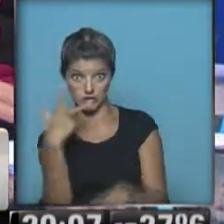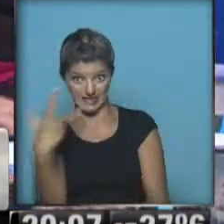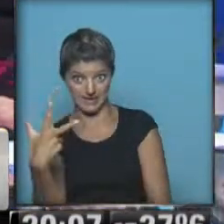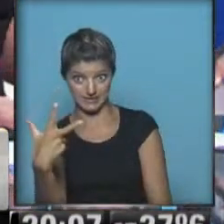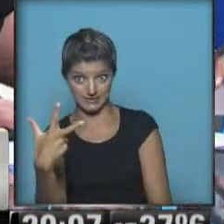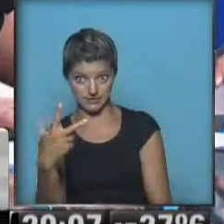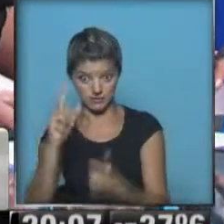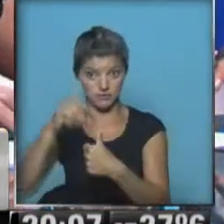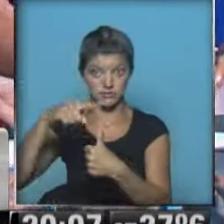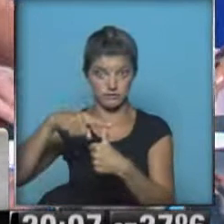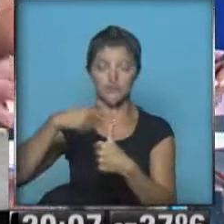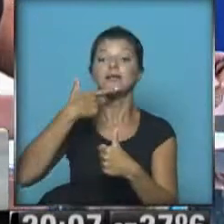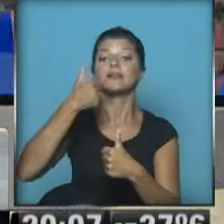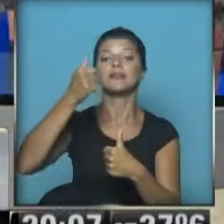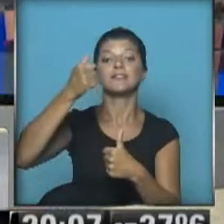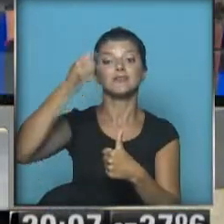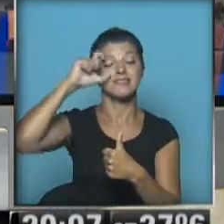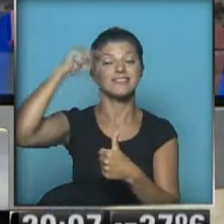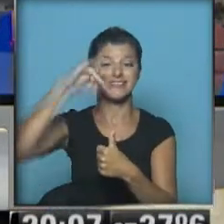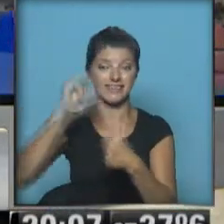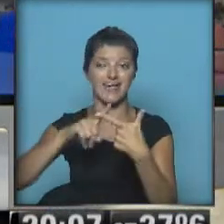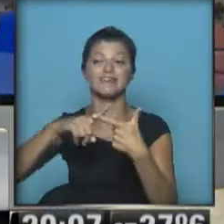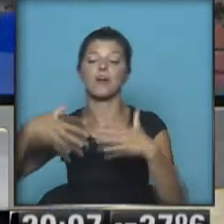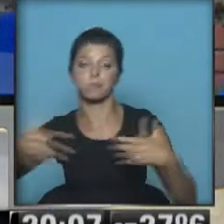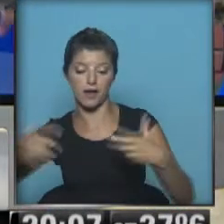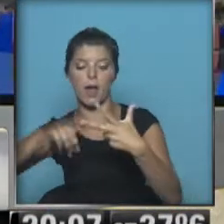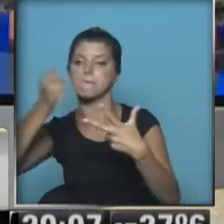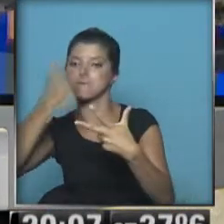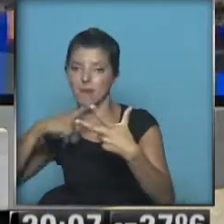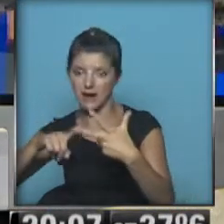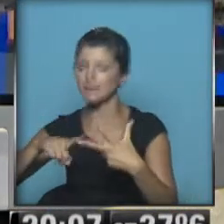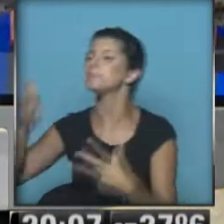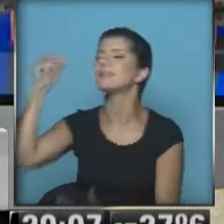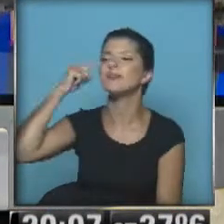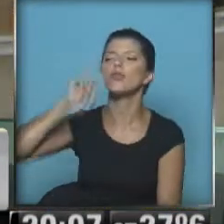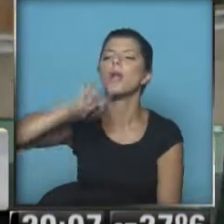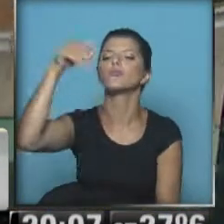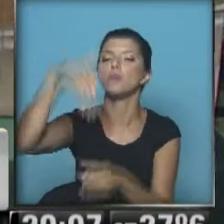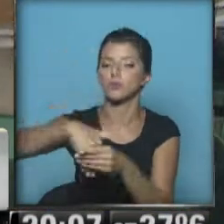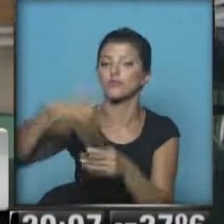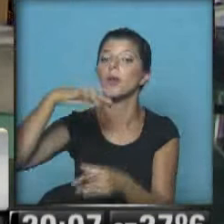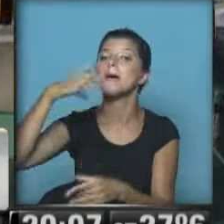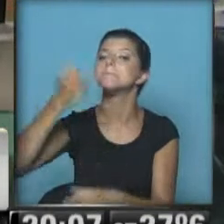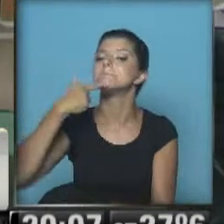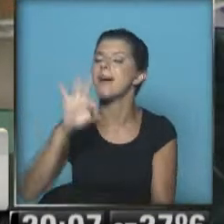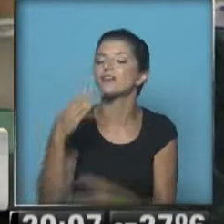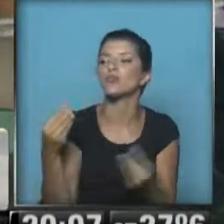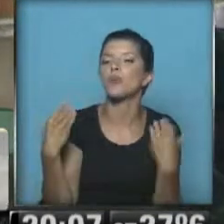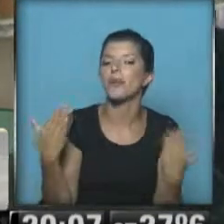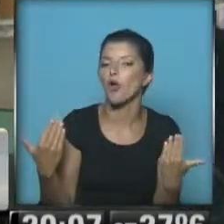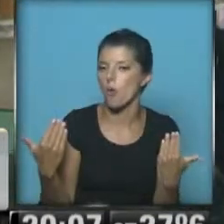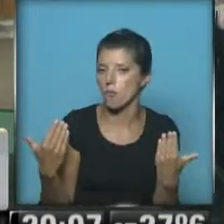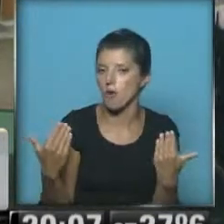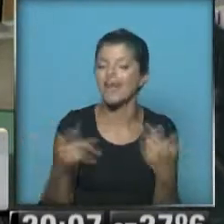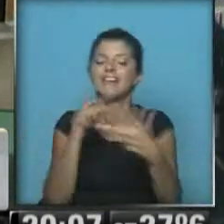¿no? Sanz, Carrió y Macri. De cara a las PASO, ¿qué es lo que puede pasar? ¿Cómo puede combinar eso? ¿Quién se